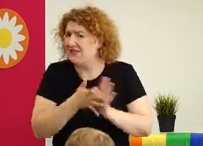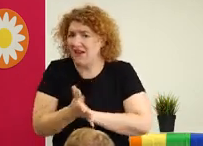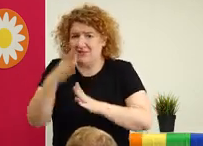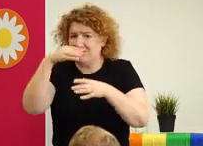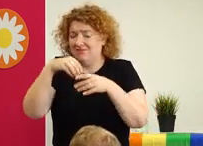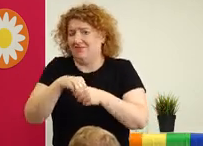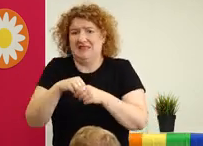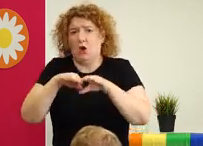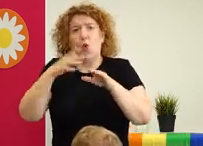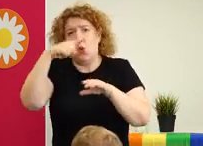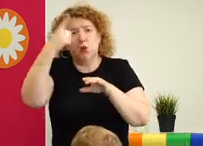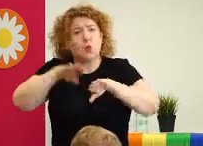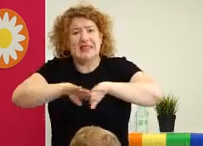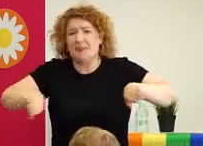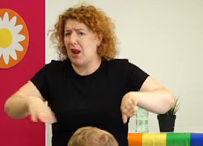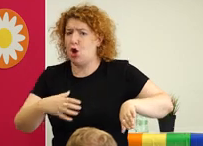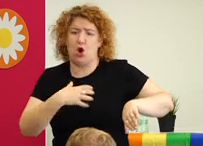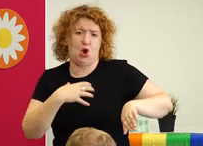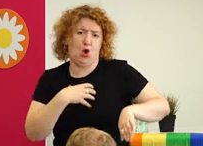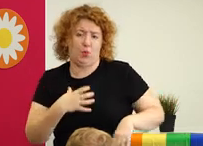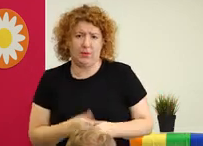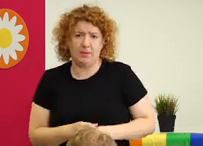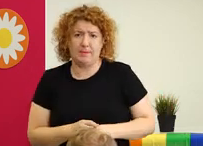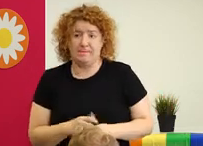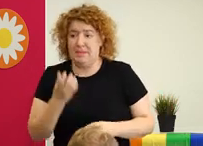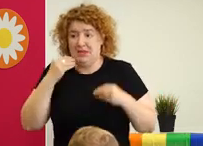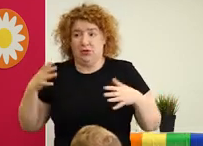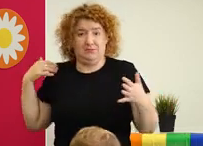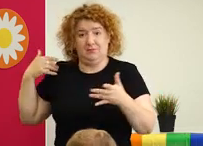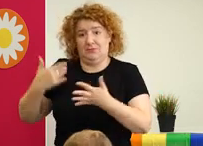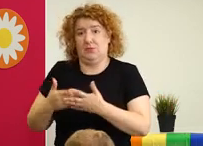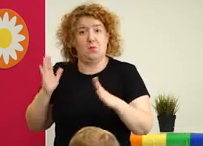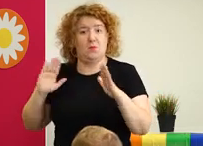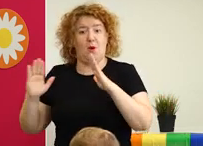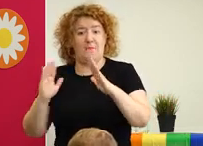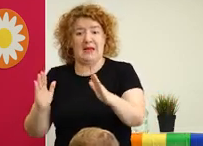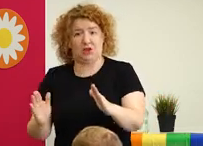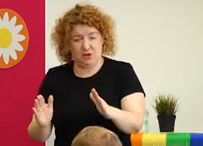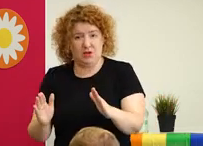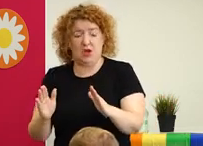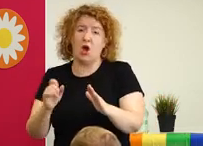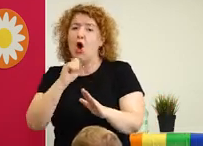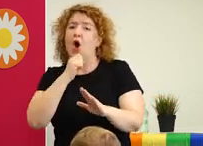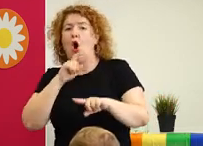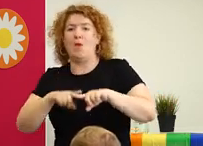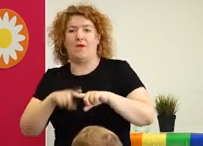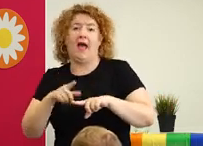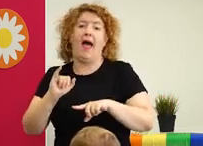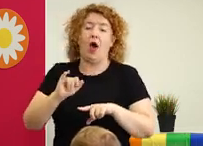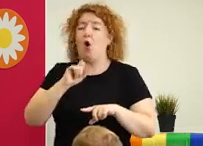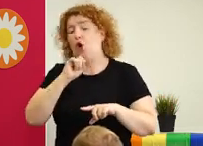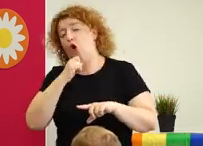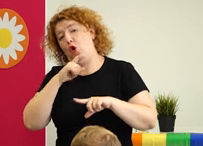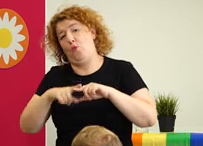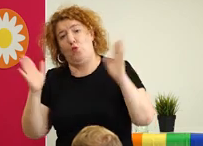algo inseparable, que no se pueda separar. Hemos pasado a través de la historia por diferentes momentos en los que la homofobia ha estado más presente o menos